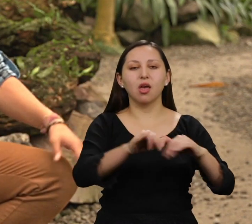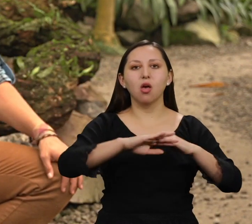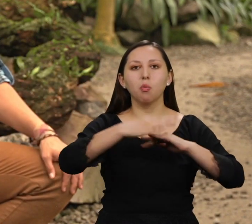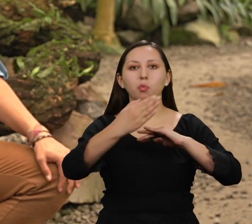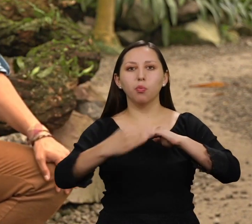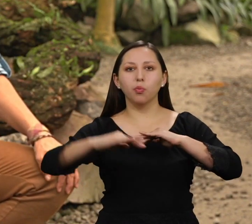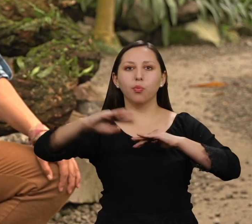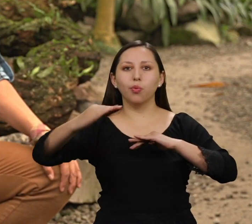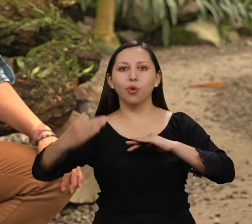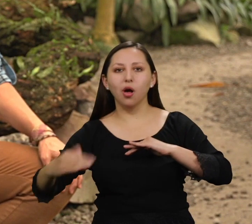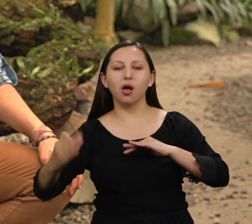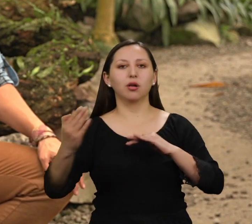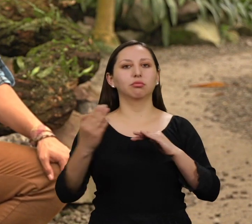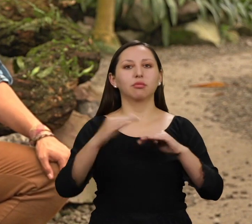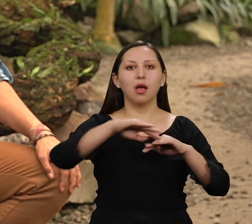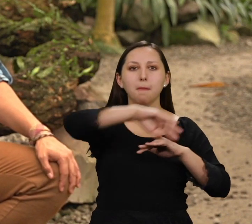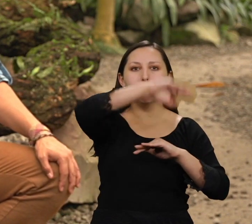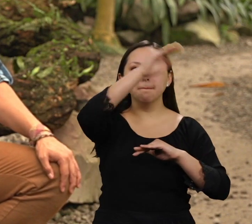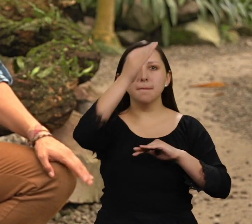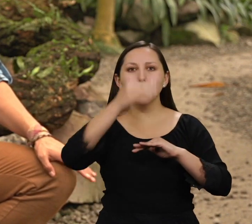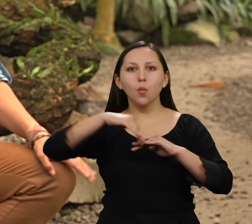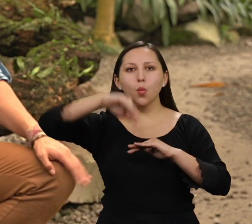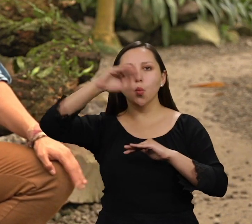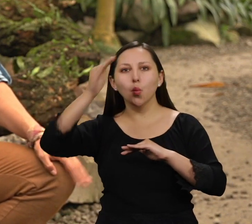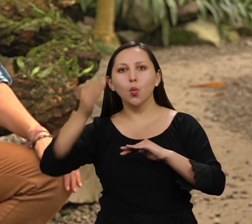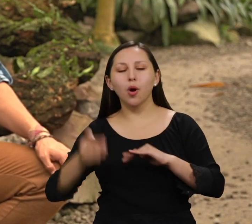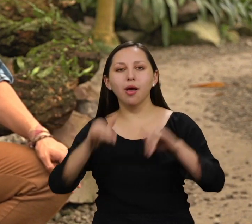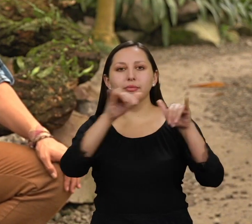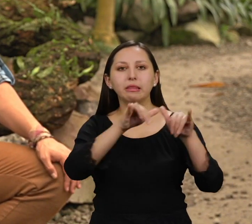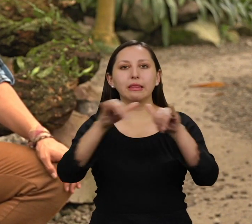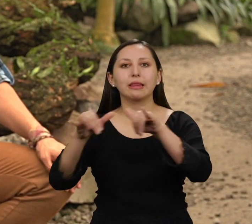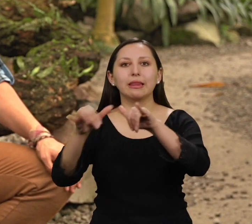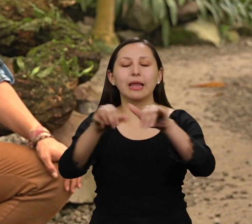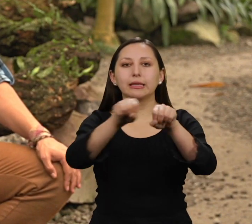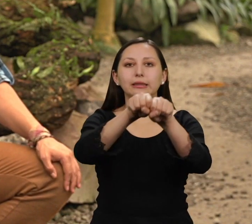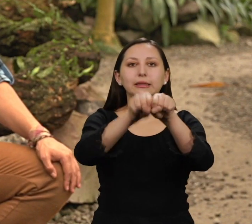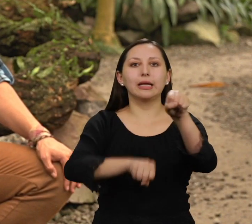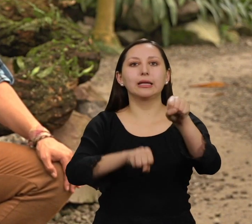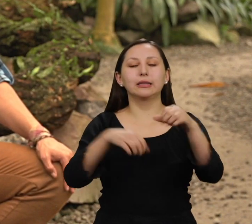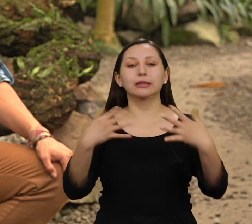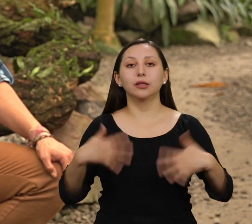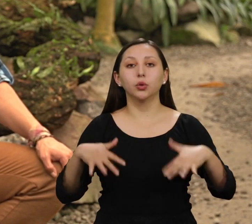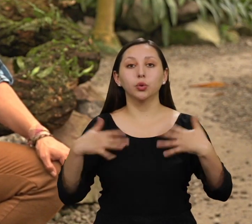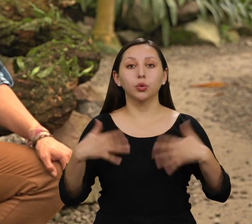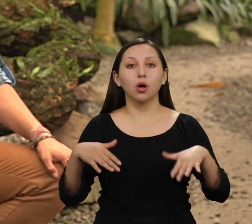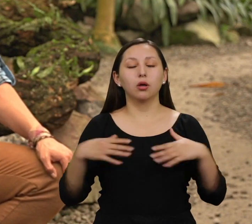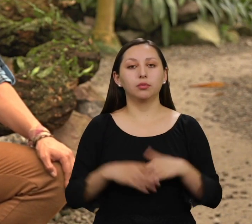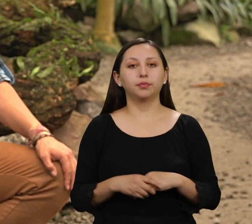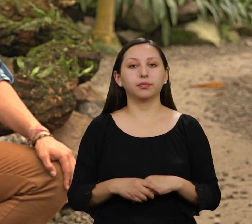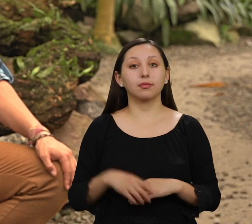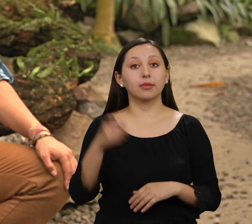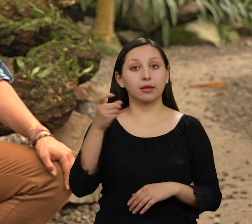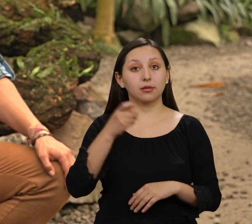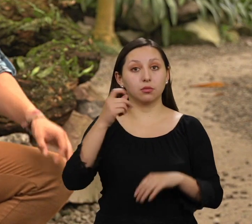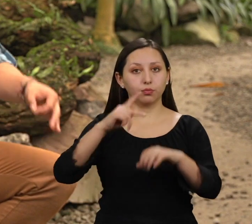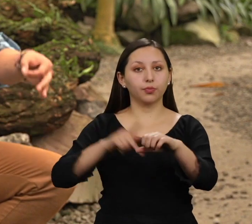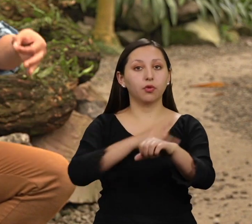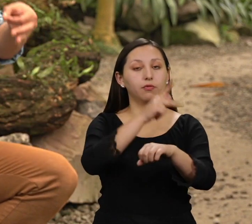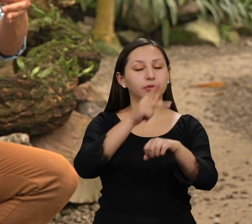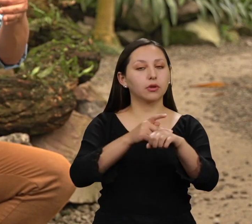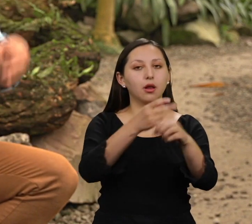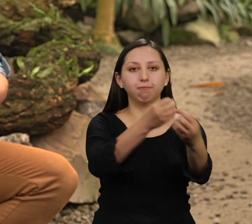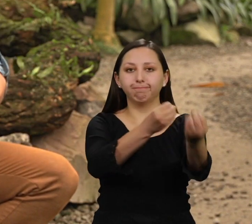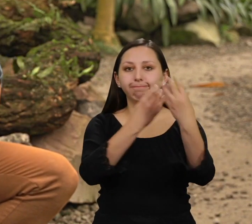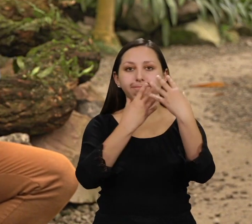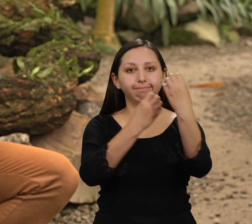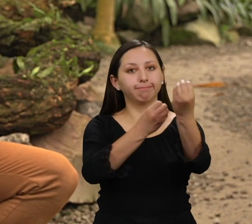el agua Son destructores de la vida No puede ser Esto necesita la explicación de alguien que conozca sobre el tema Alguien que